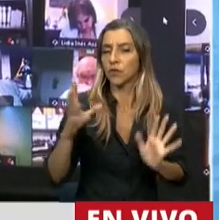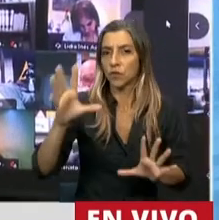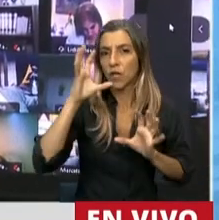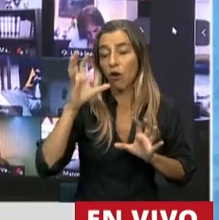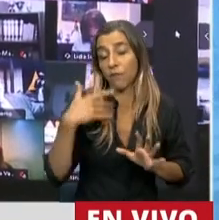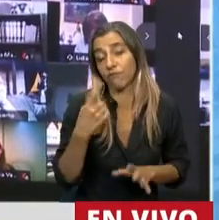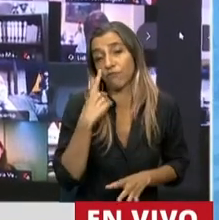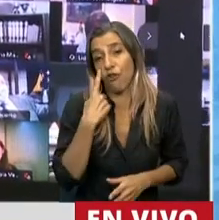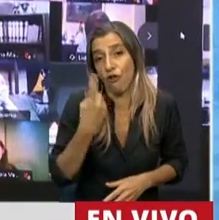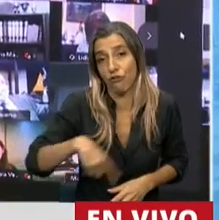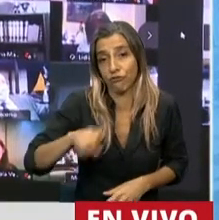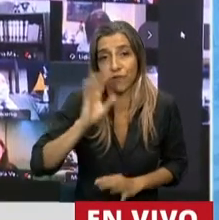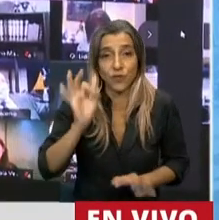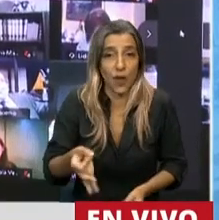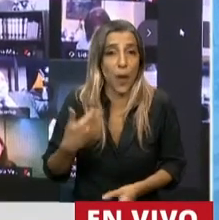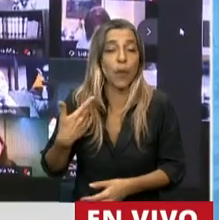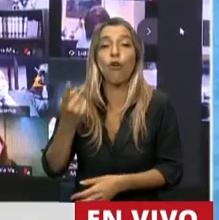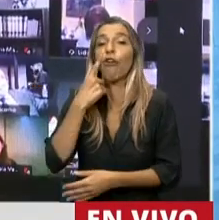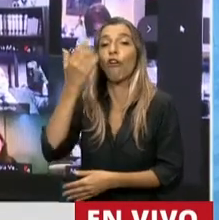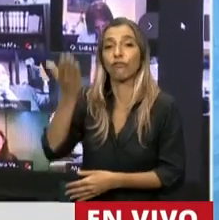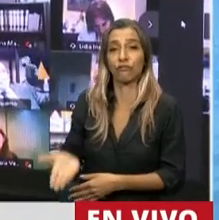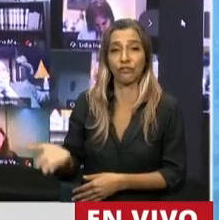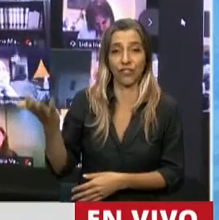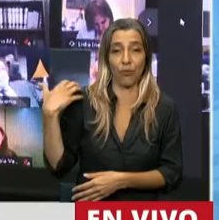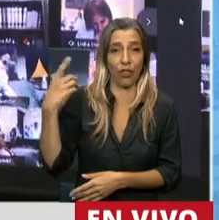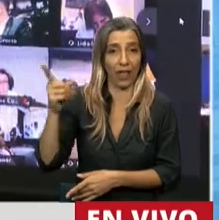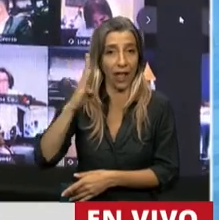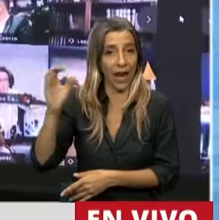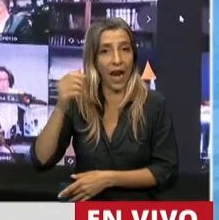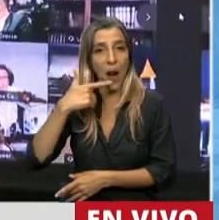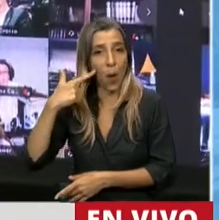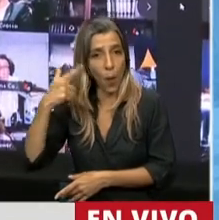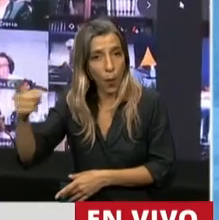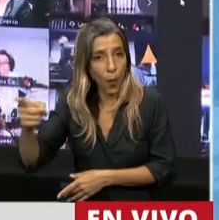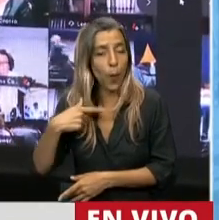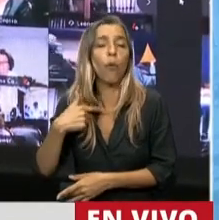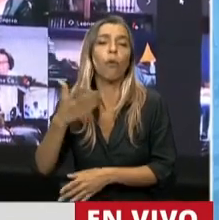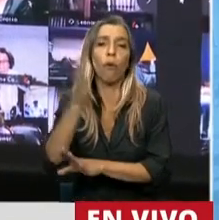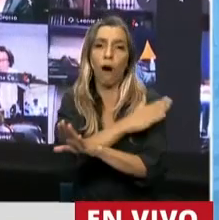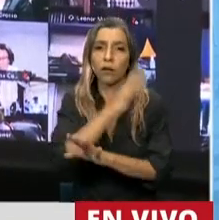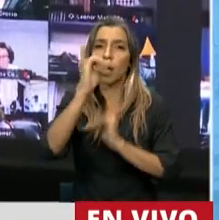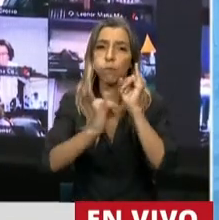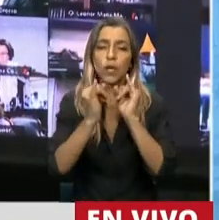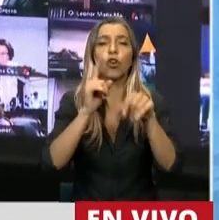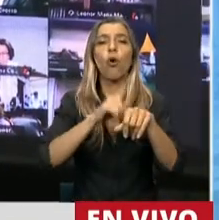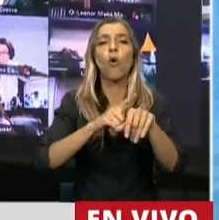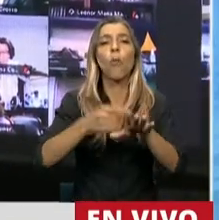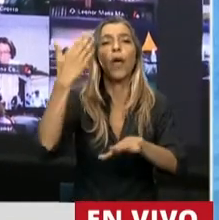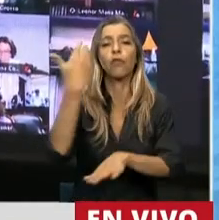lo conocemos, el general Bossi piensa así, inclusive acercó estas ideas en tiempo de Fernando de la Rúa